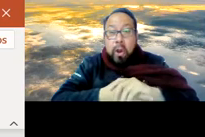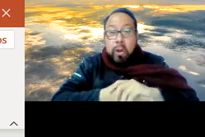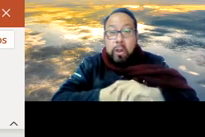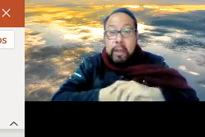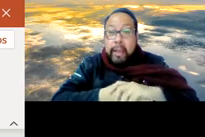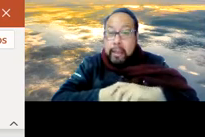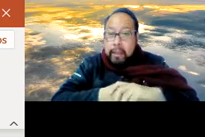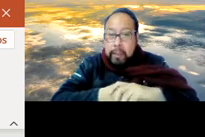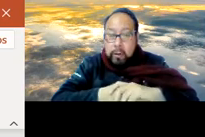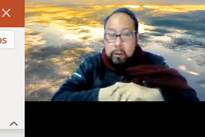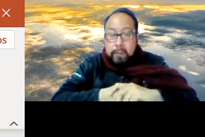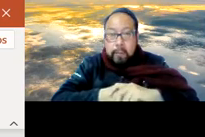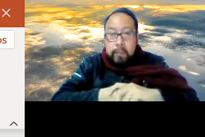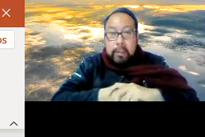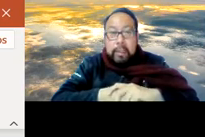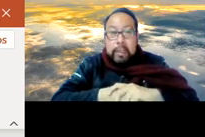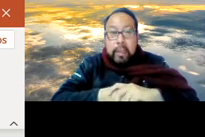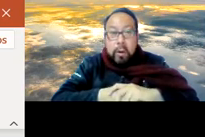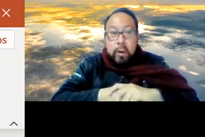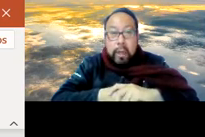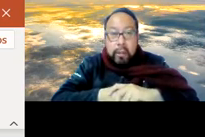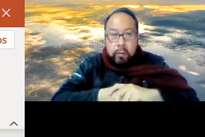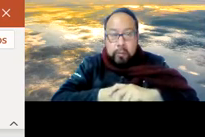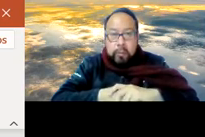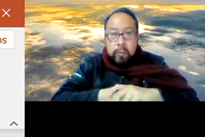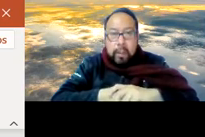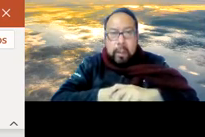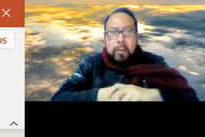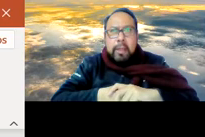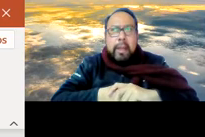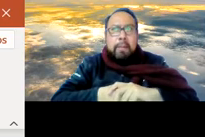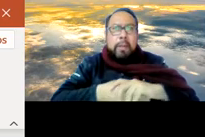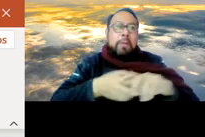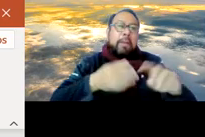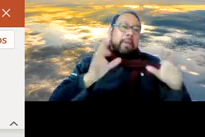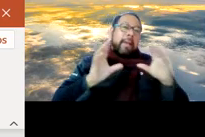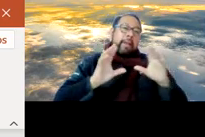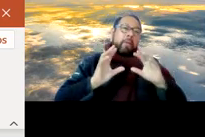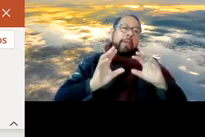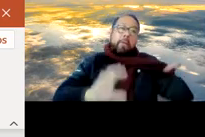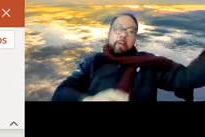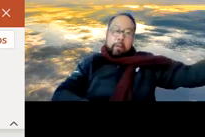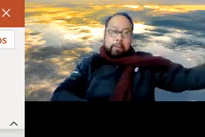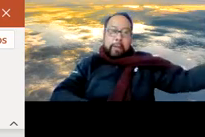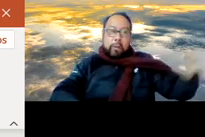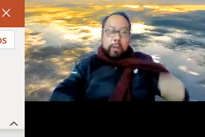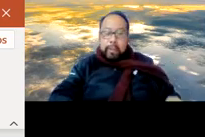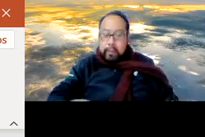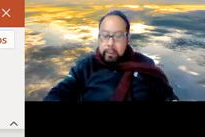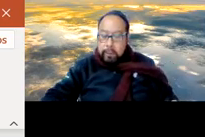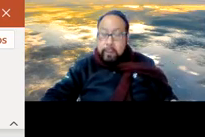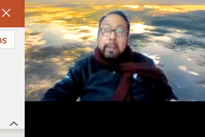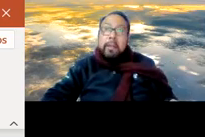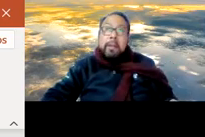en coloquios académicos y en congresos. Entonces, generalmente ustedes se van a dar cuenta con la explicación